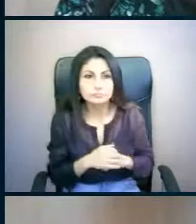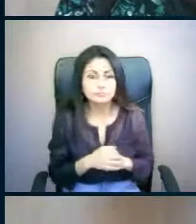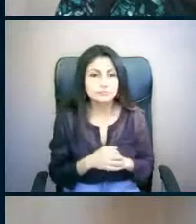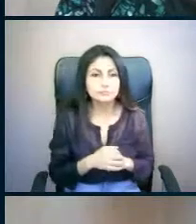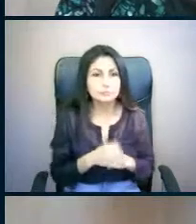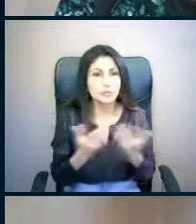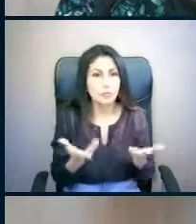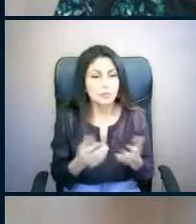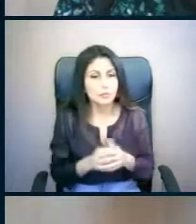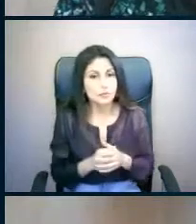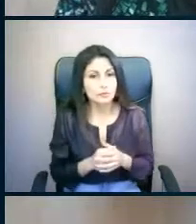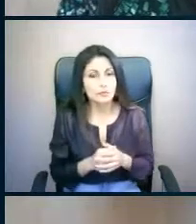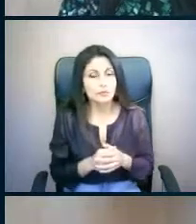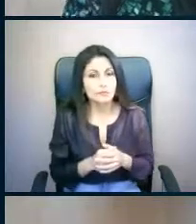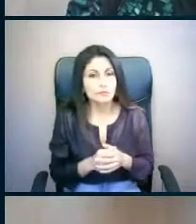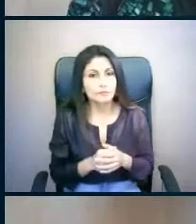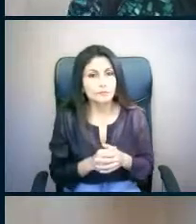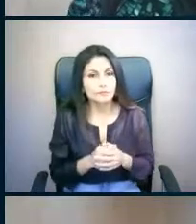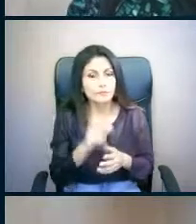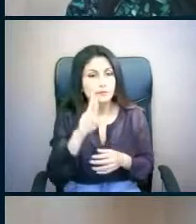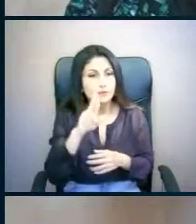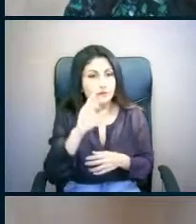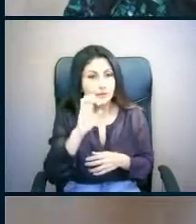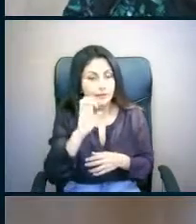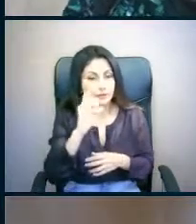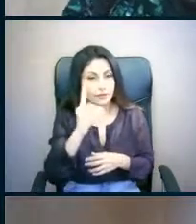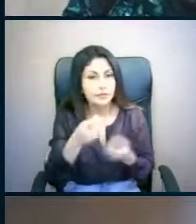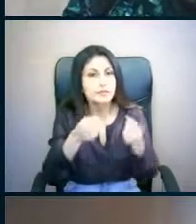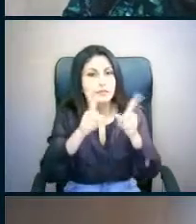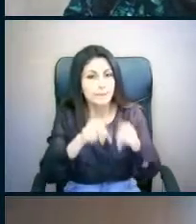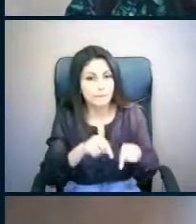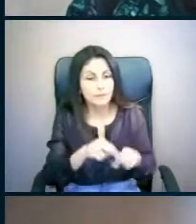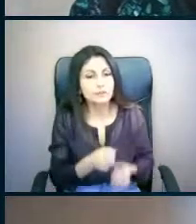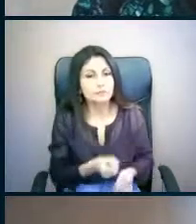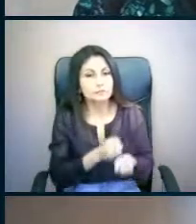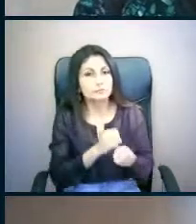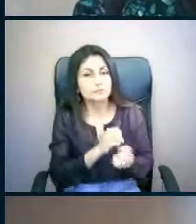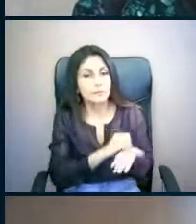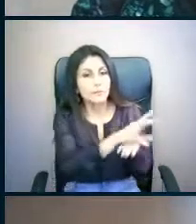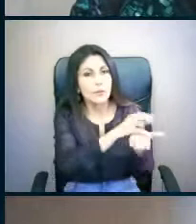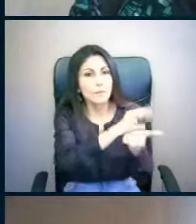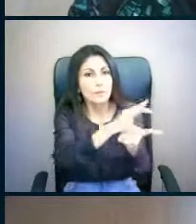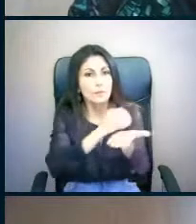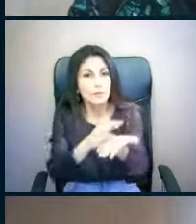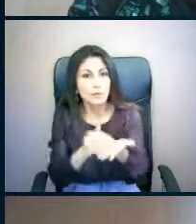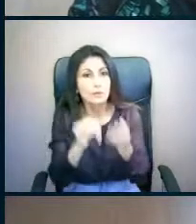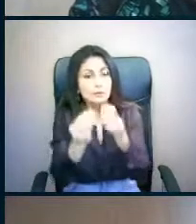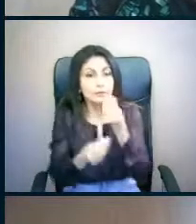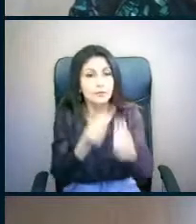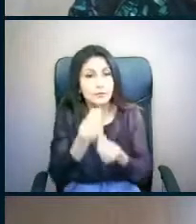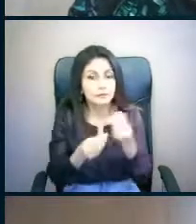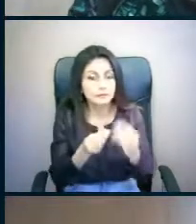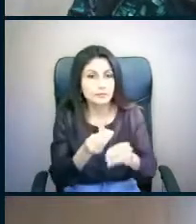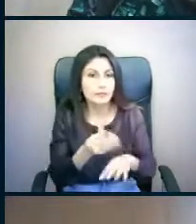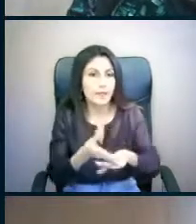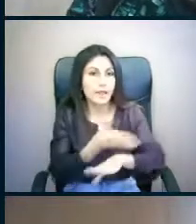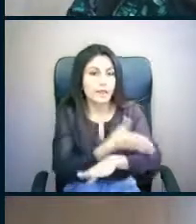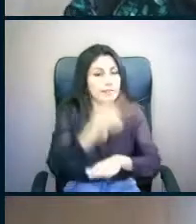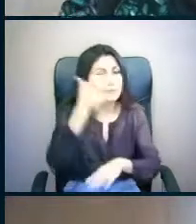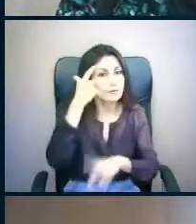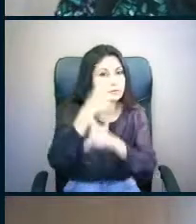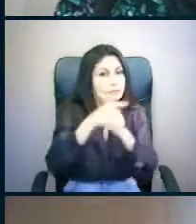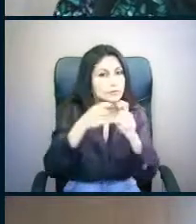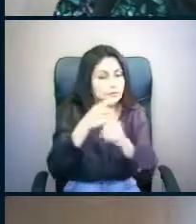red y distribución. Con esto buscamos poder anticiparnos y ejecutar actividades de mantenimiento